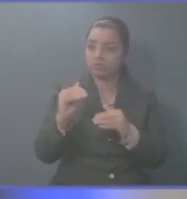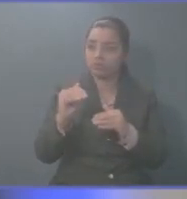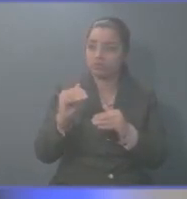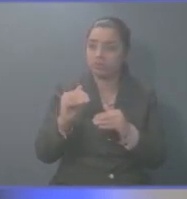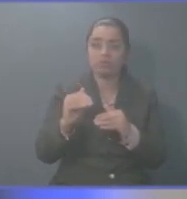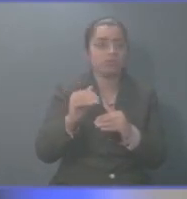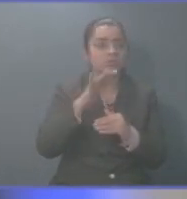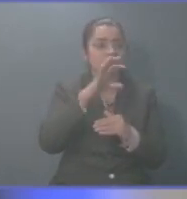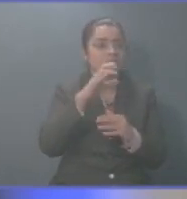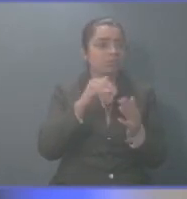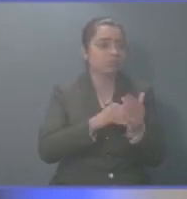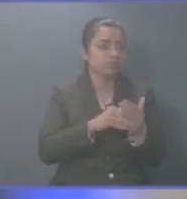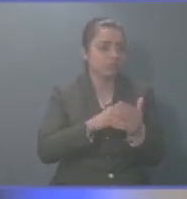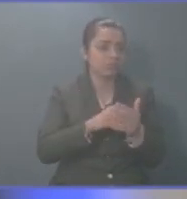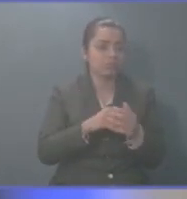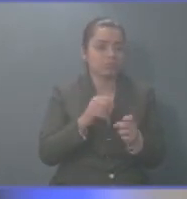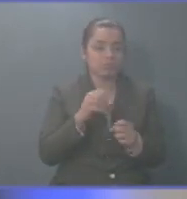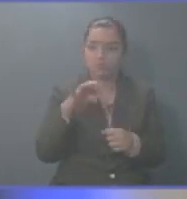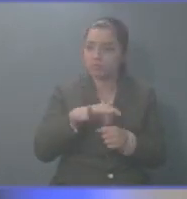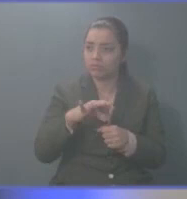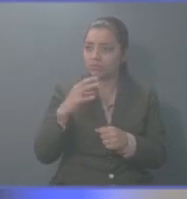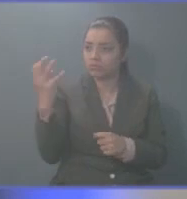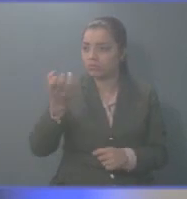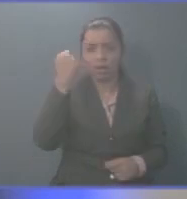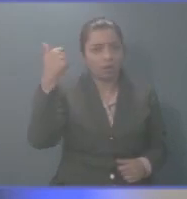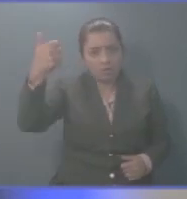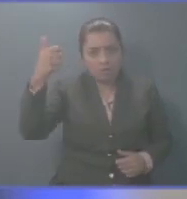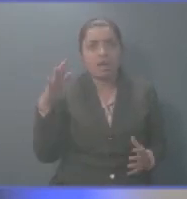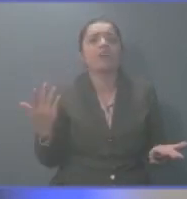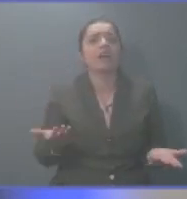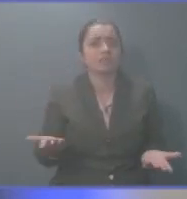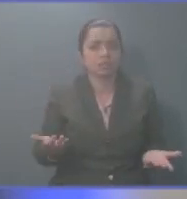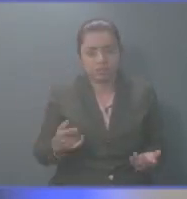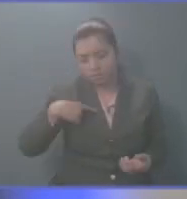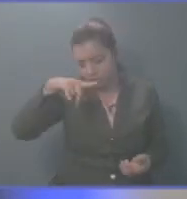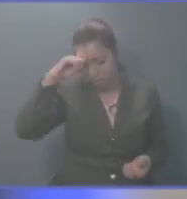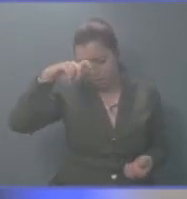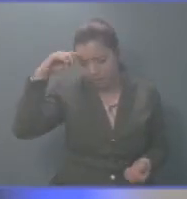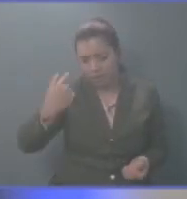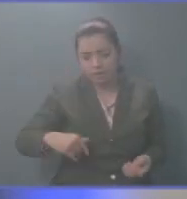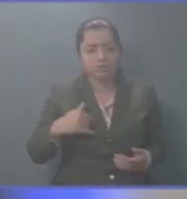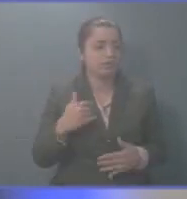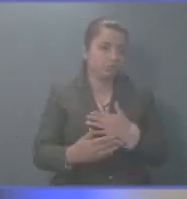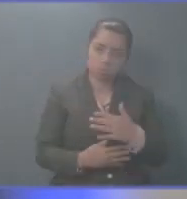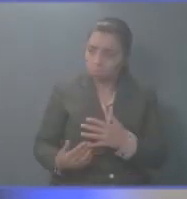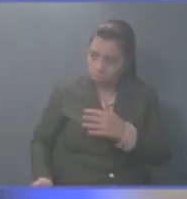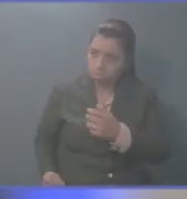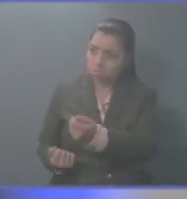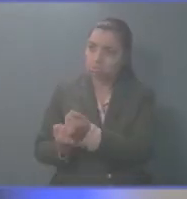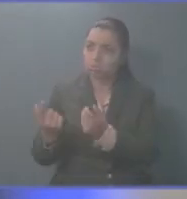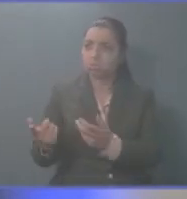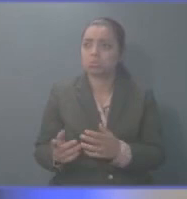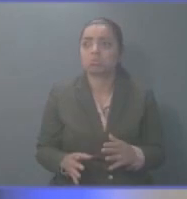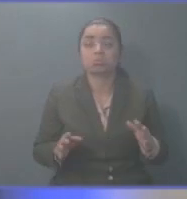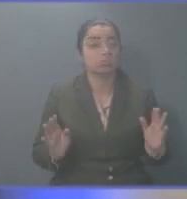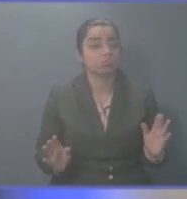500,000 de votos. Nosotros dijimos, ok, bueno, ganó en primera vuelta, ganó bien, ¿y qué vas a hacer? Simplemente trabajar, extenderle la mano y apoyarlo.